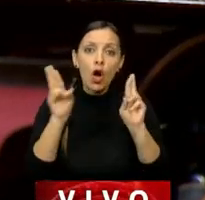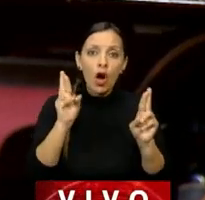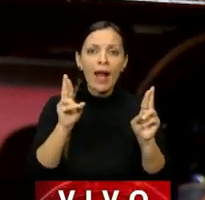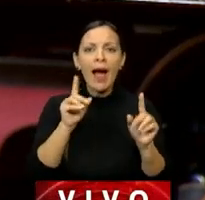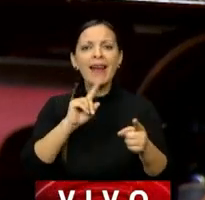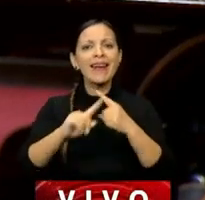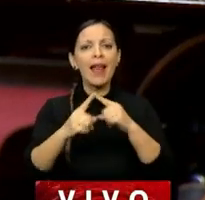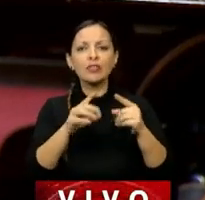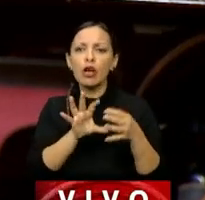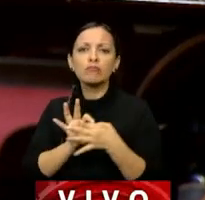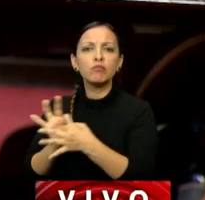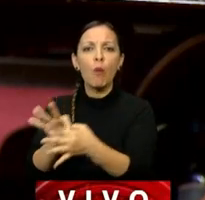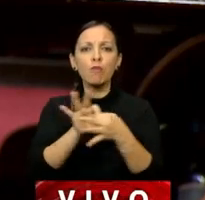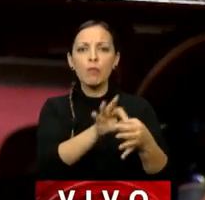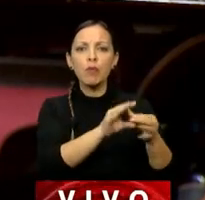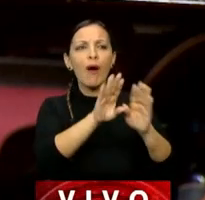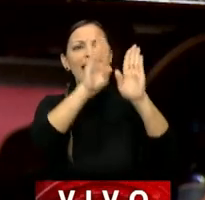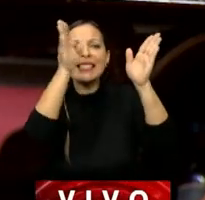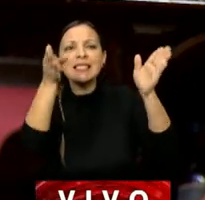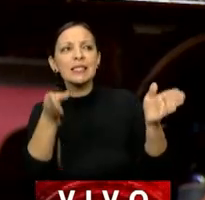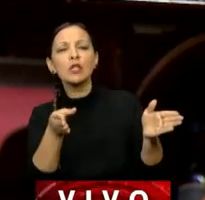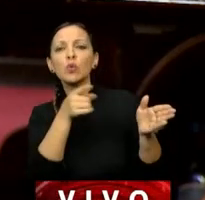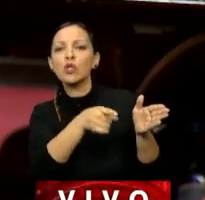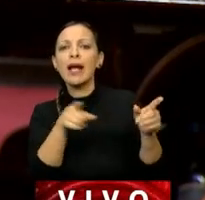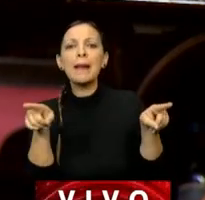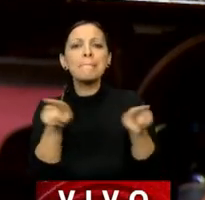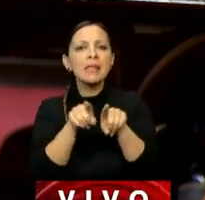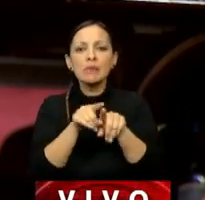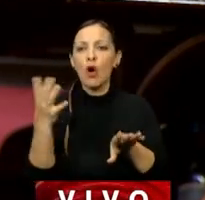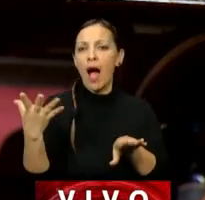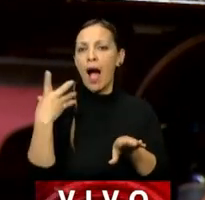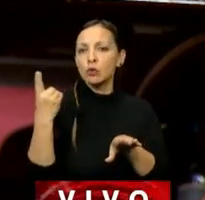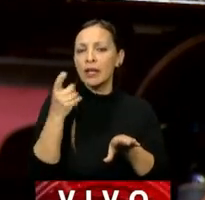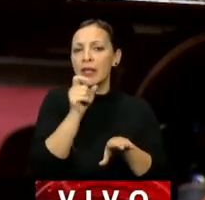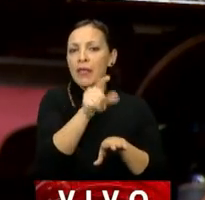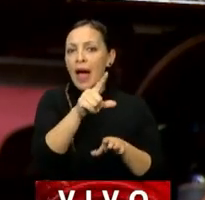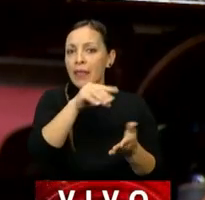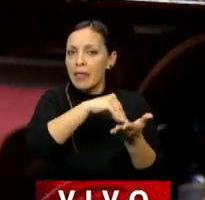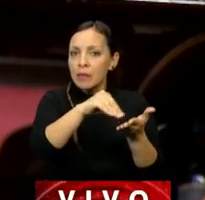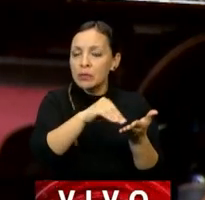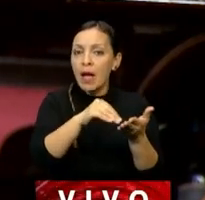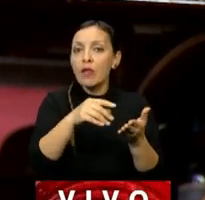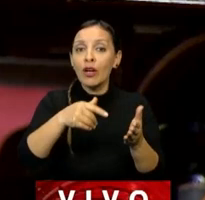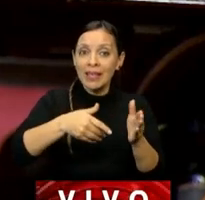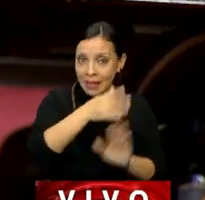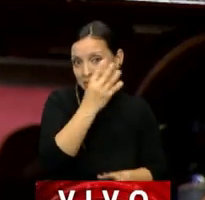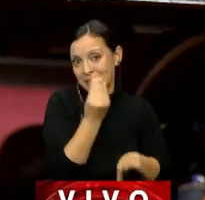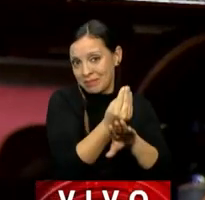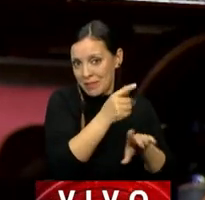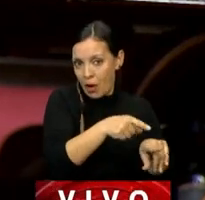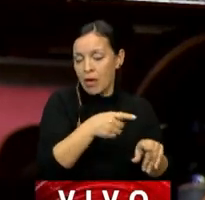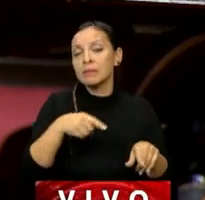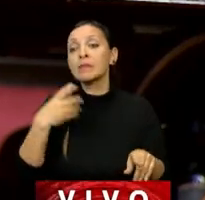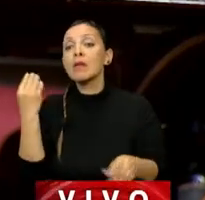institucional y nada más que institucional como la que tuvimos con las autoridades de la cámara que se van y con las autoridades de la